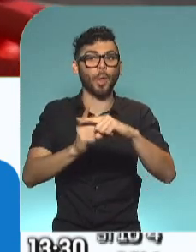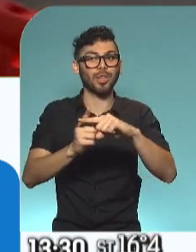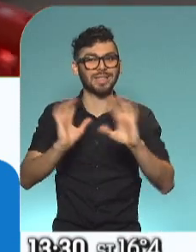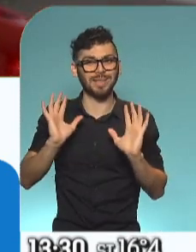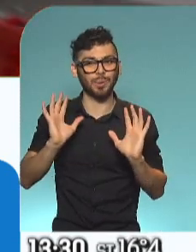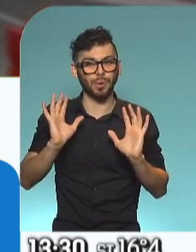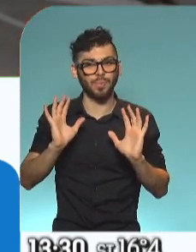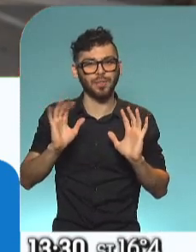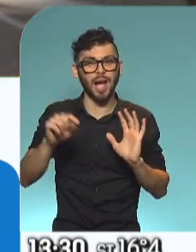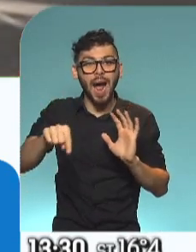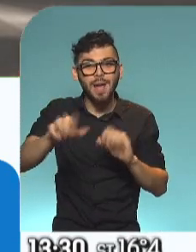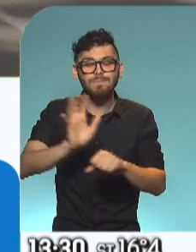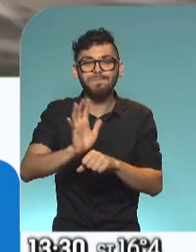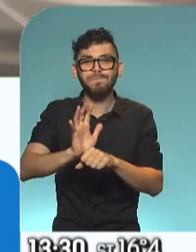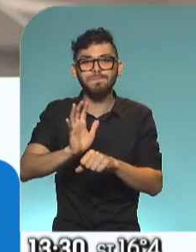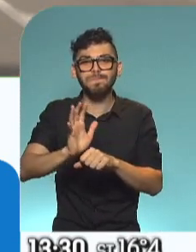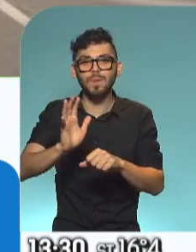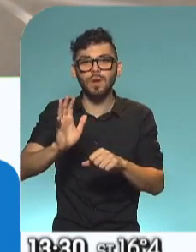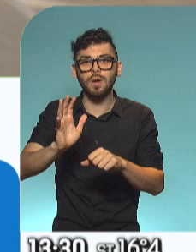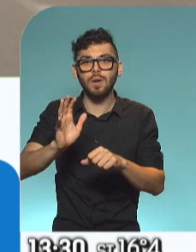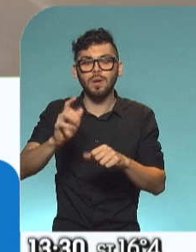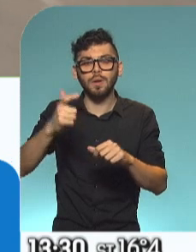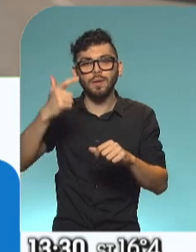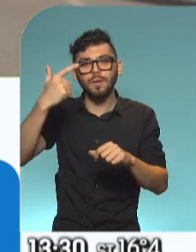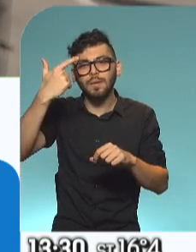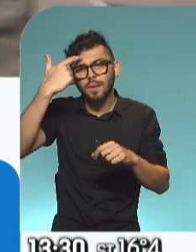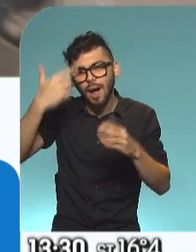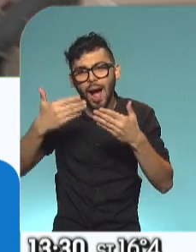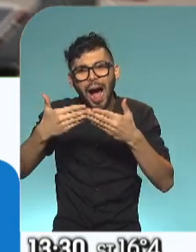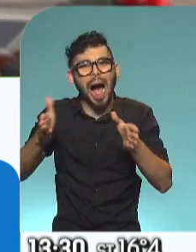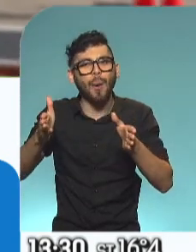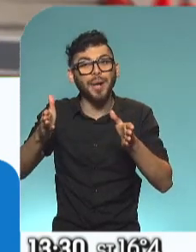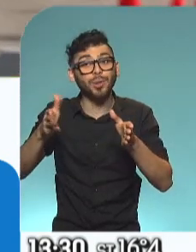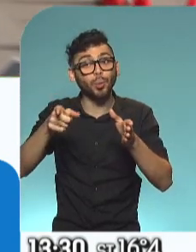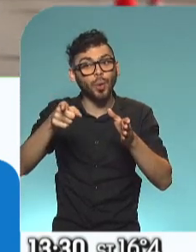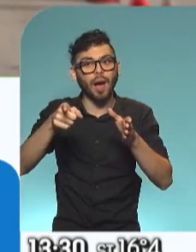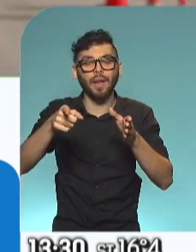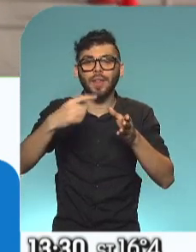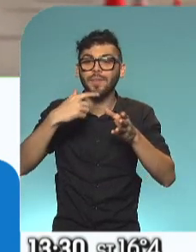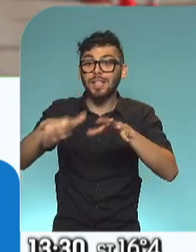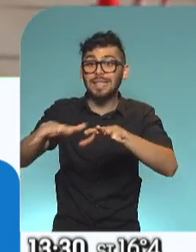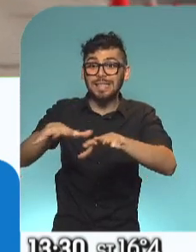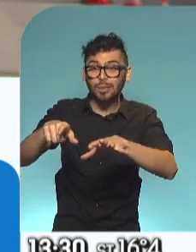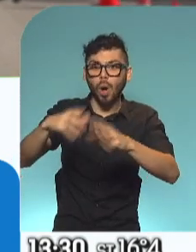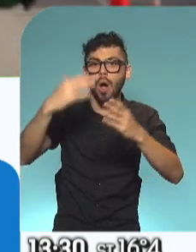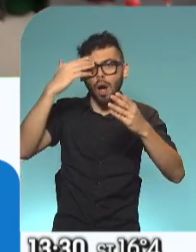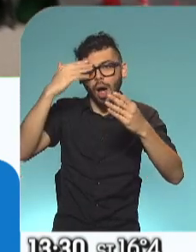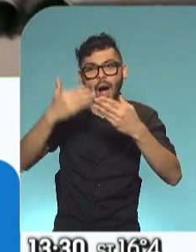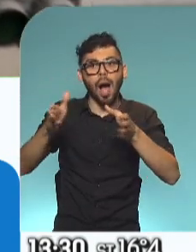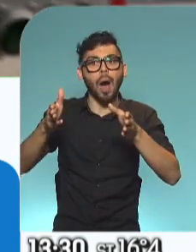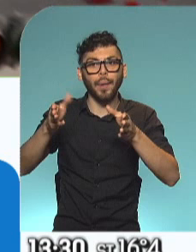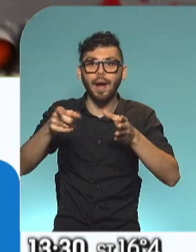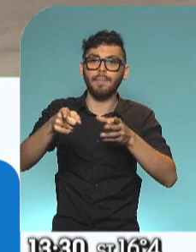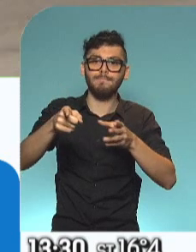una especie de apertura hacia lo que significa este tipo de situación, ¿no es cierto? Que nos